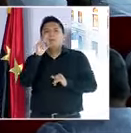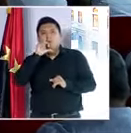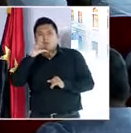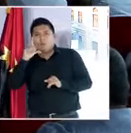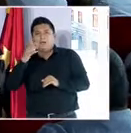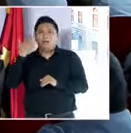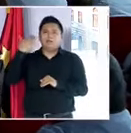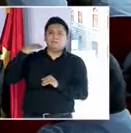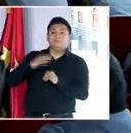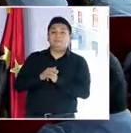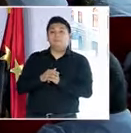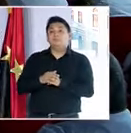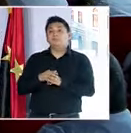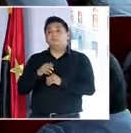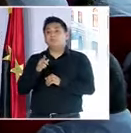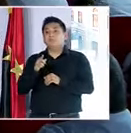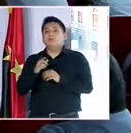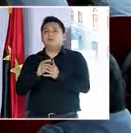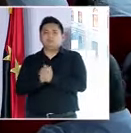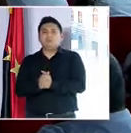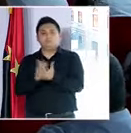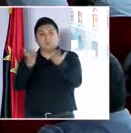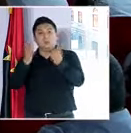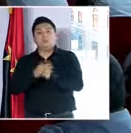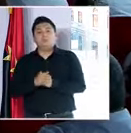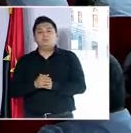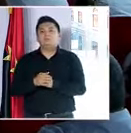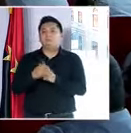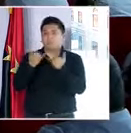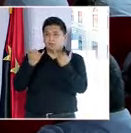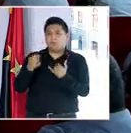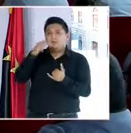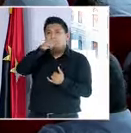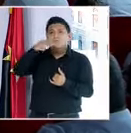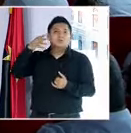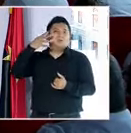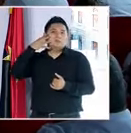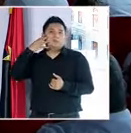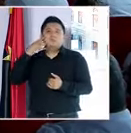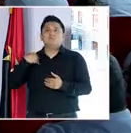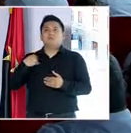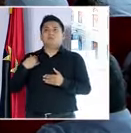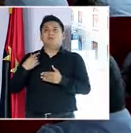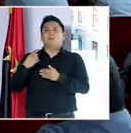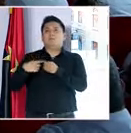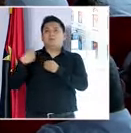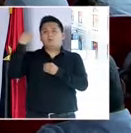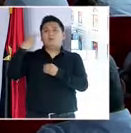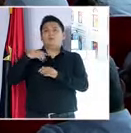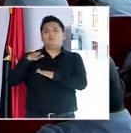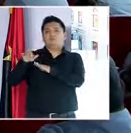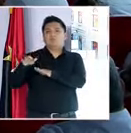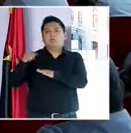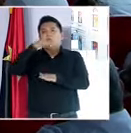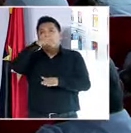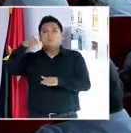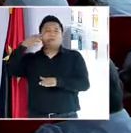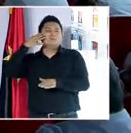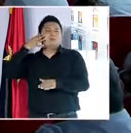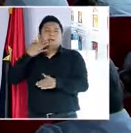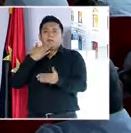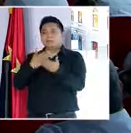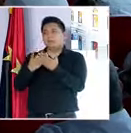los honorables diputados del departamento, un agradecimiento especial por su confianza y por su